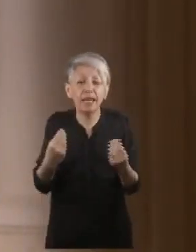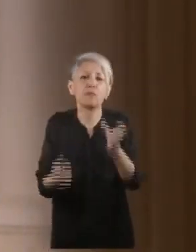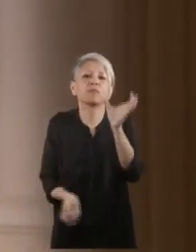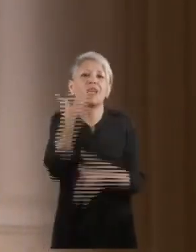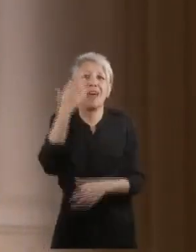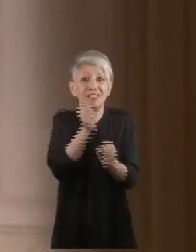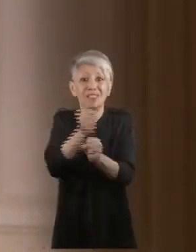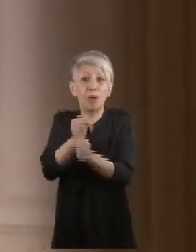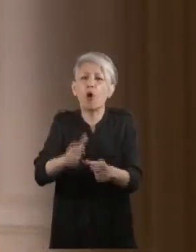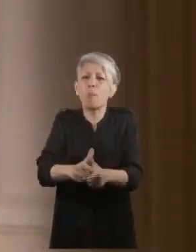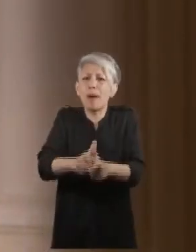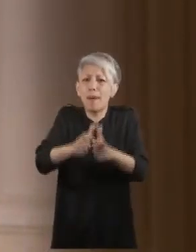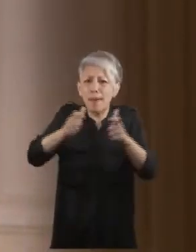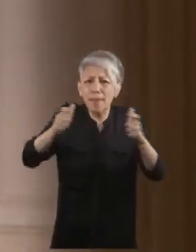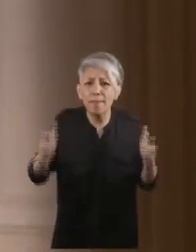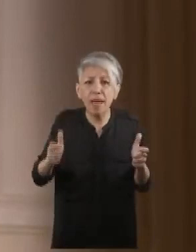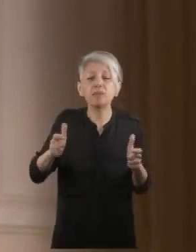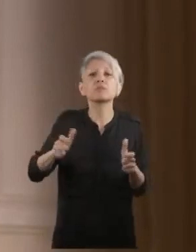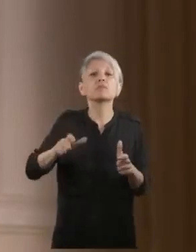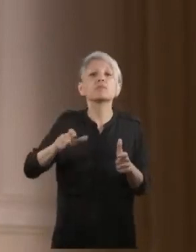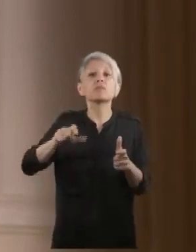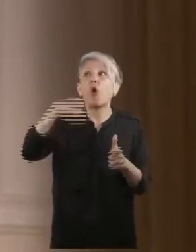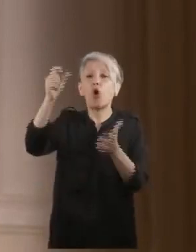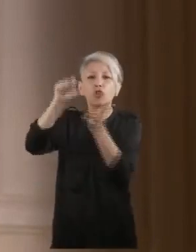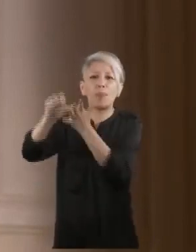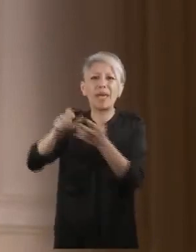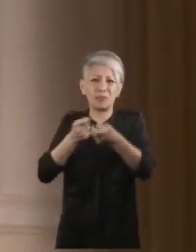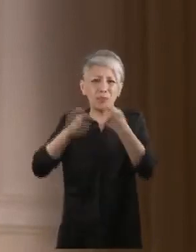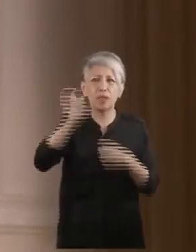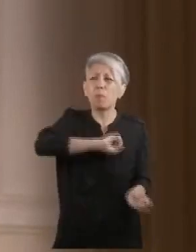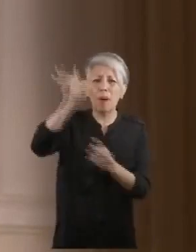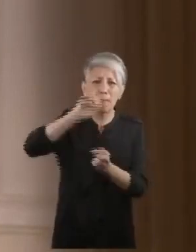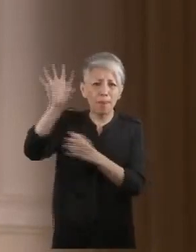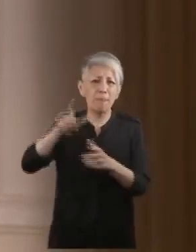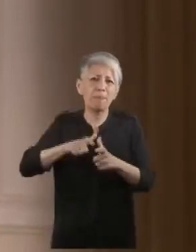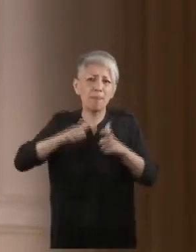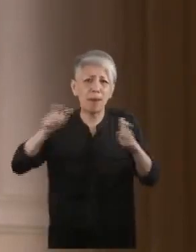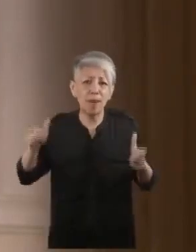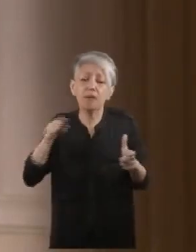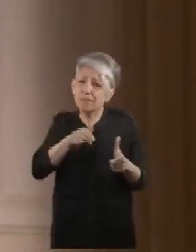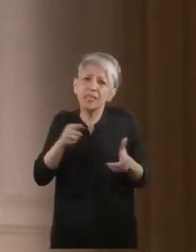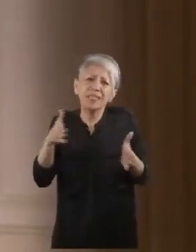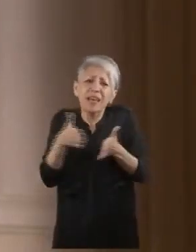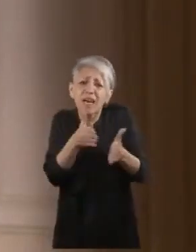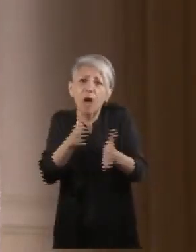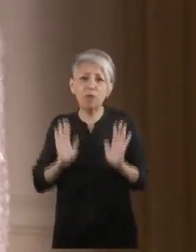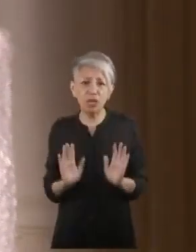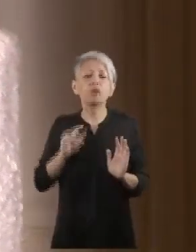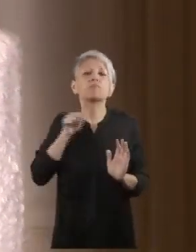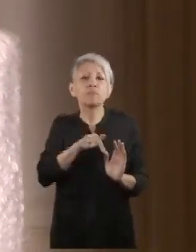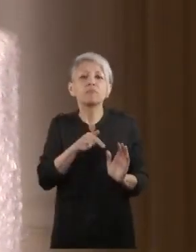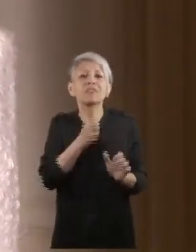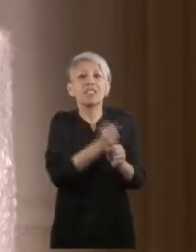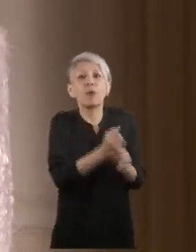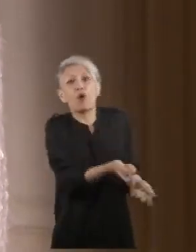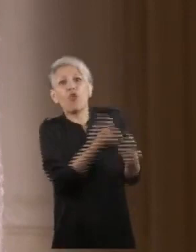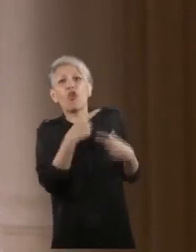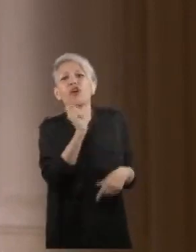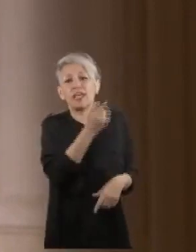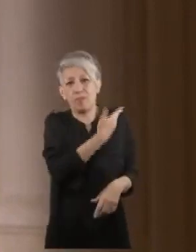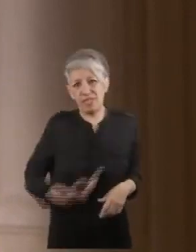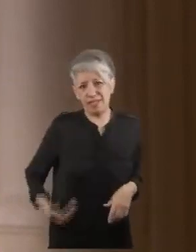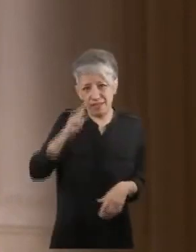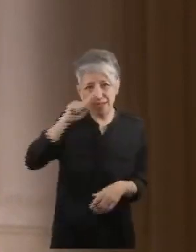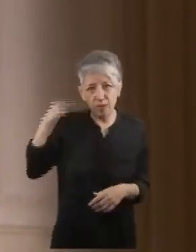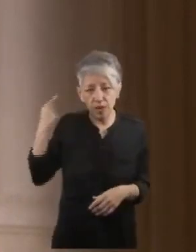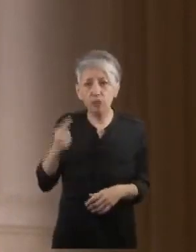de trabajo y lograr más exportaciones creo que ese es el camino y bueno Y esa es la tarea que me encomendó el presidente también